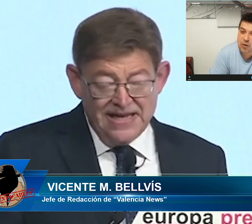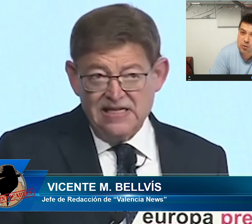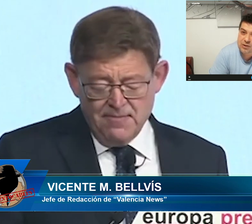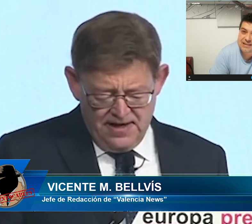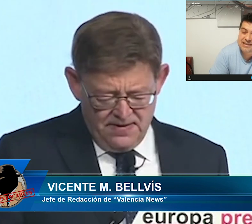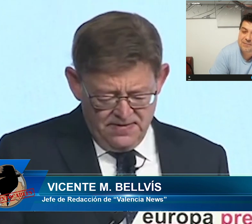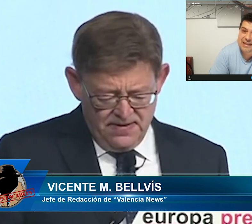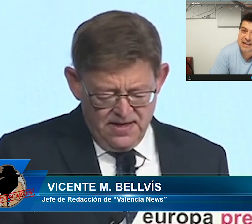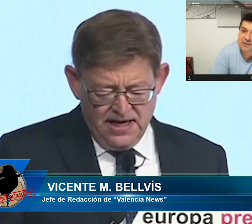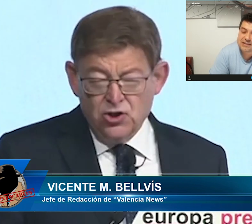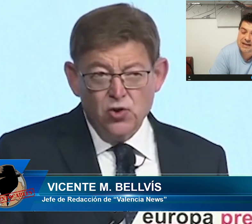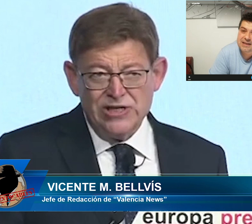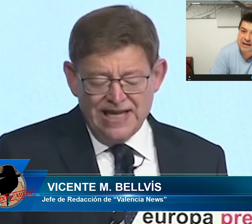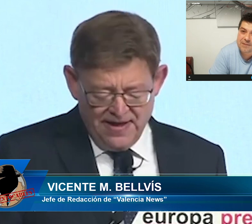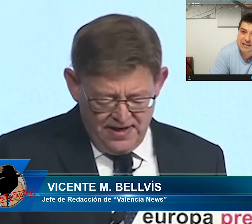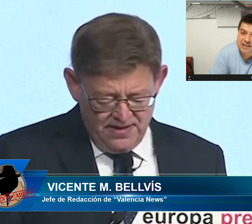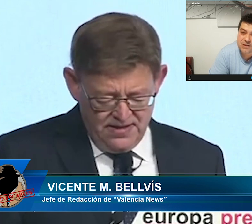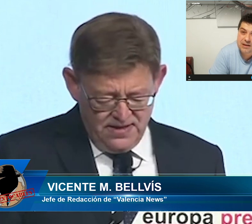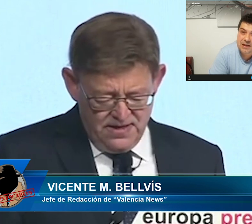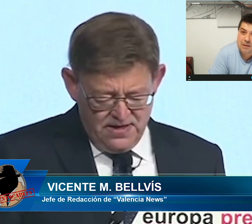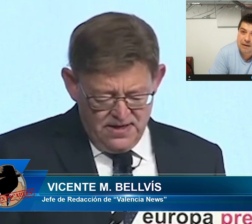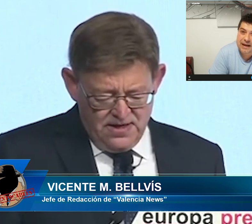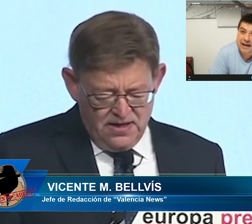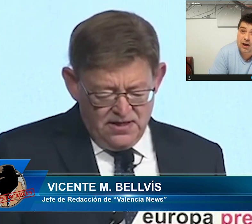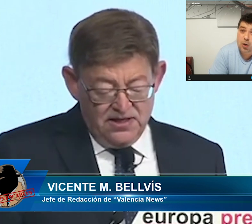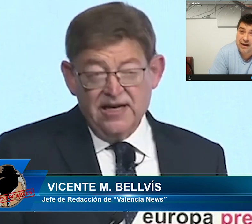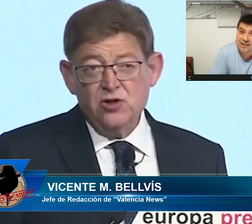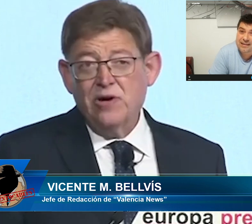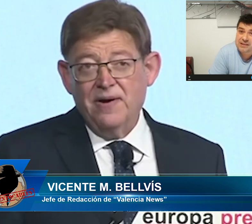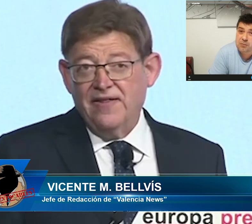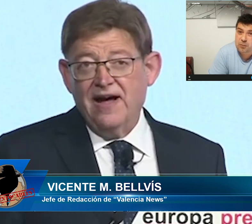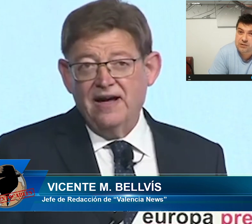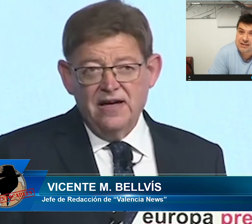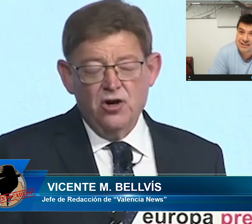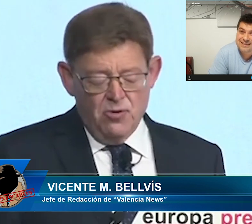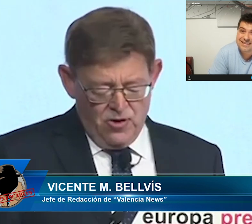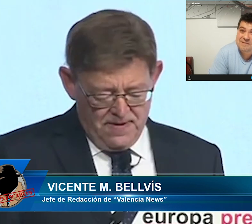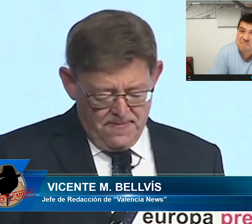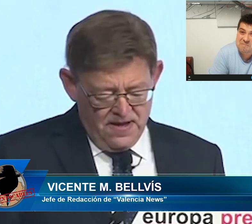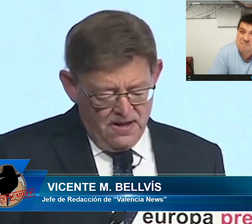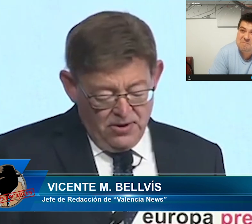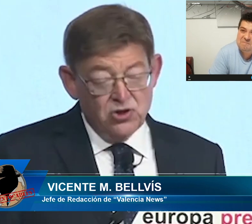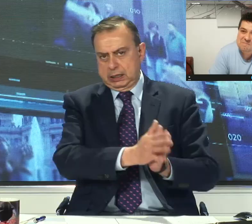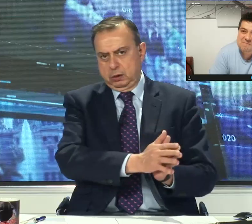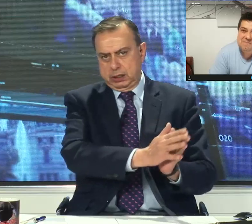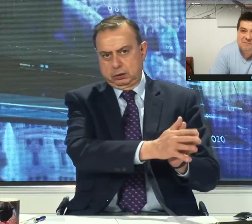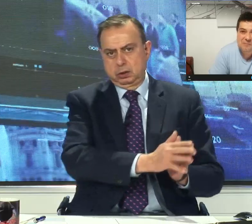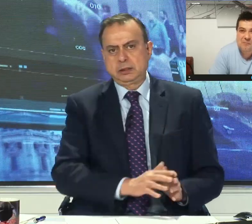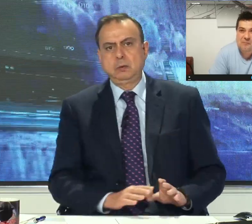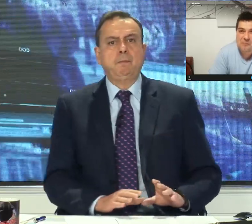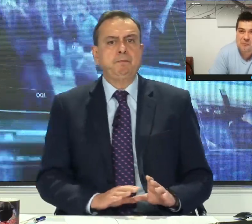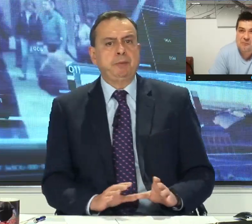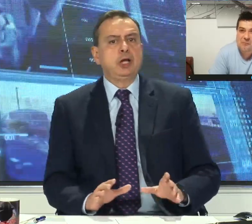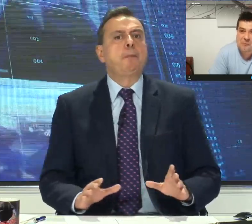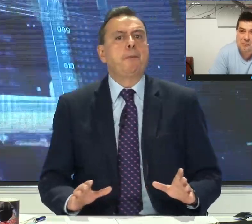otro día, justo antes de Semana Santa, iba a ser semana de pasión para el gobierno. Efectivamente, vamos por partes, porque está claro que esto no